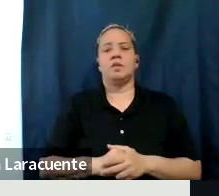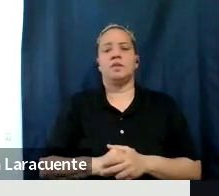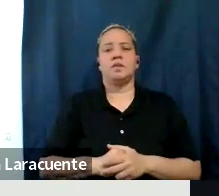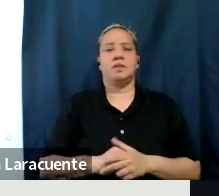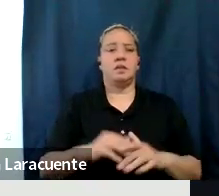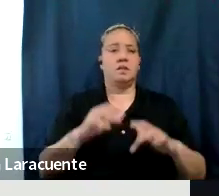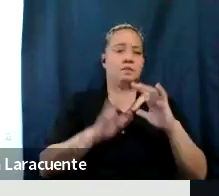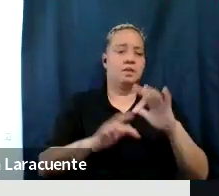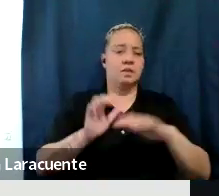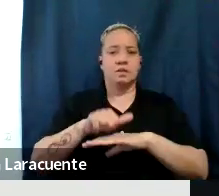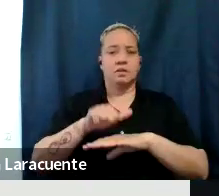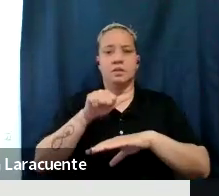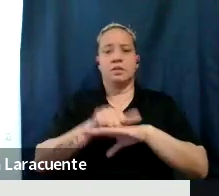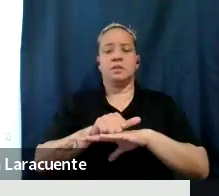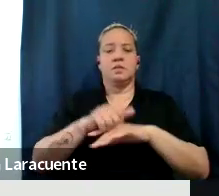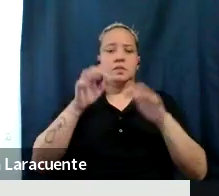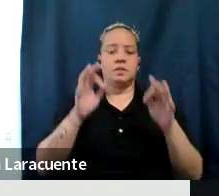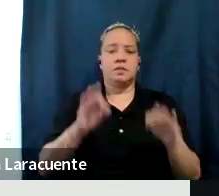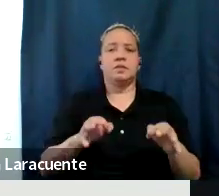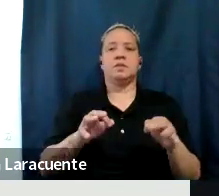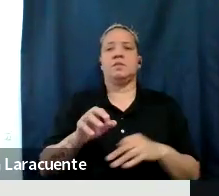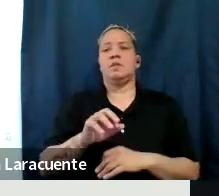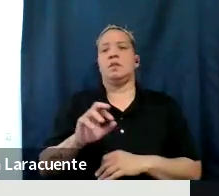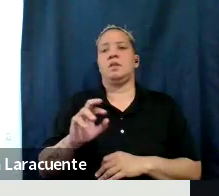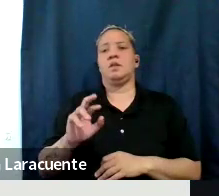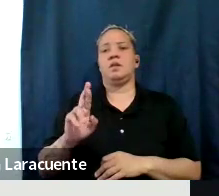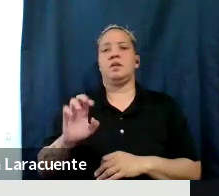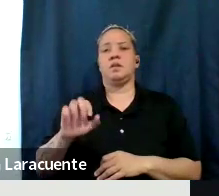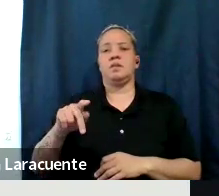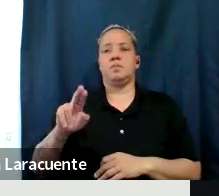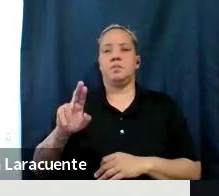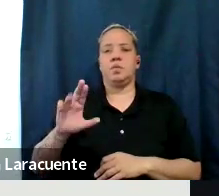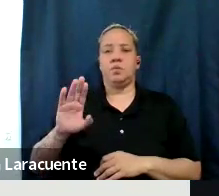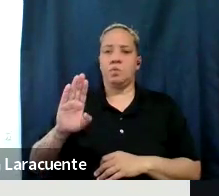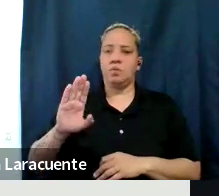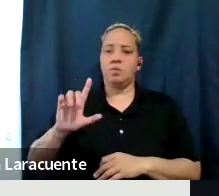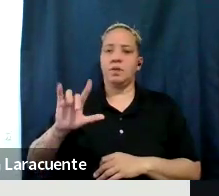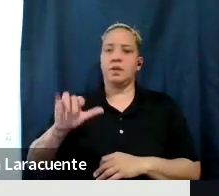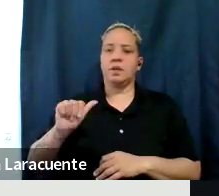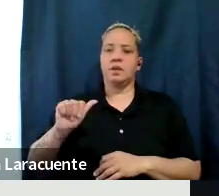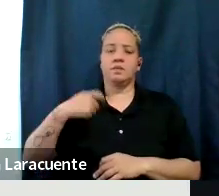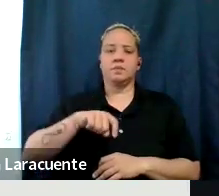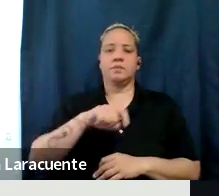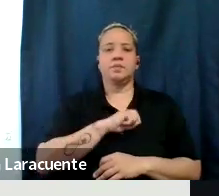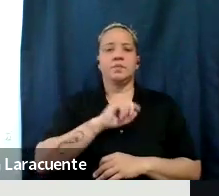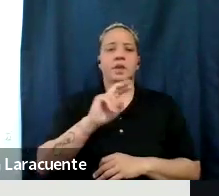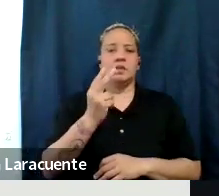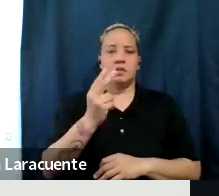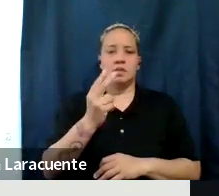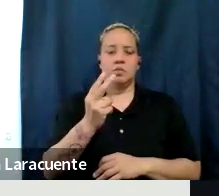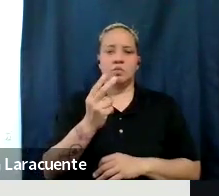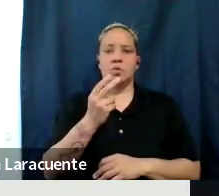de compromiso firme con la República Española. Sin embargo, en la introducción de la segunda edición, la que tienen en medio,